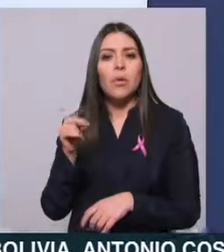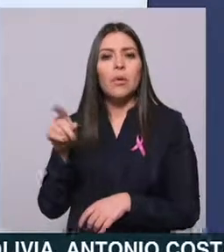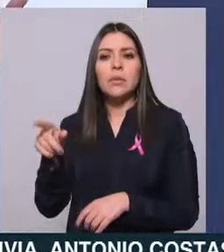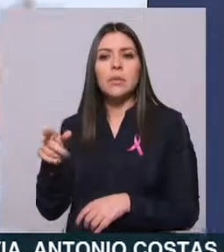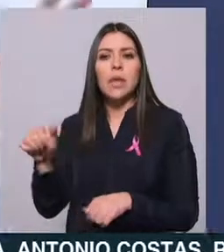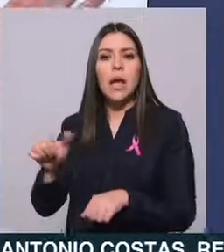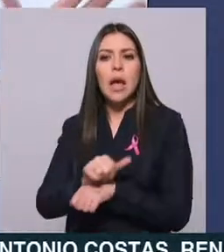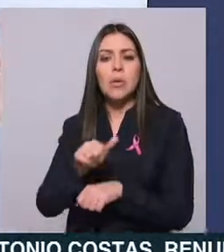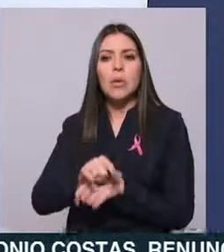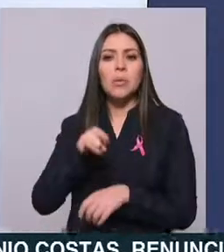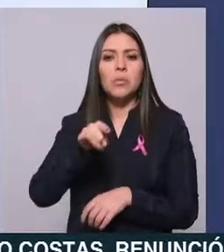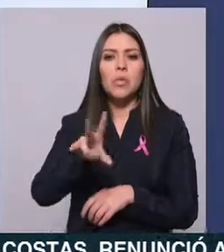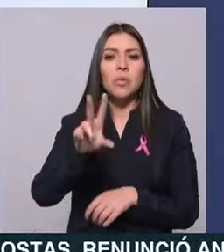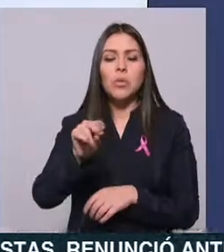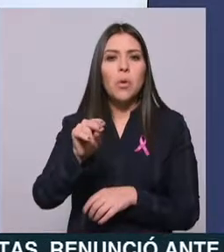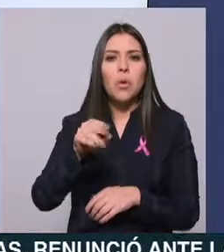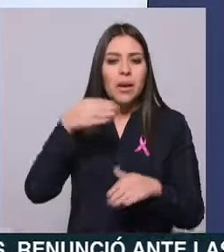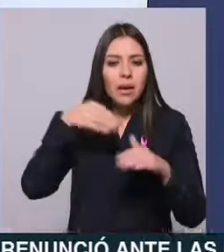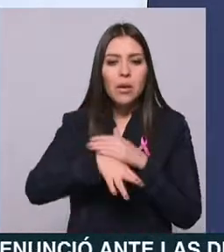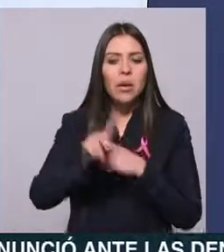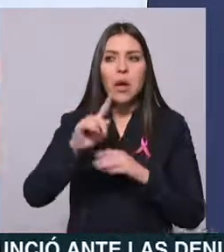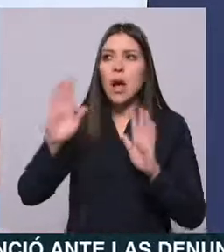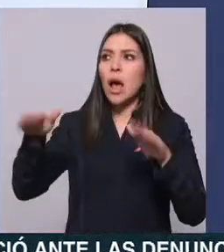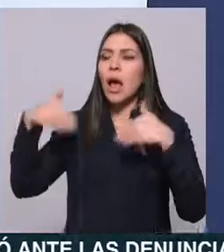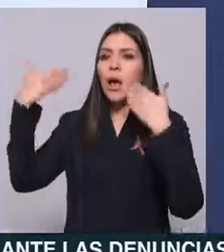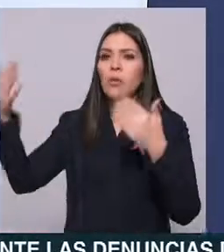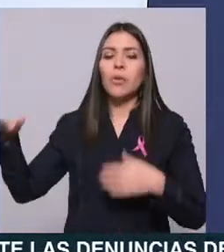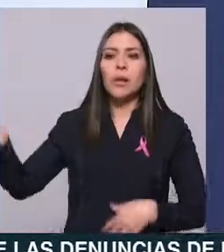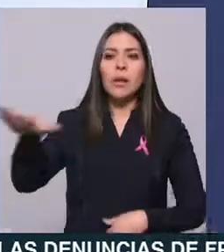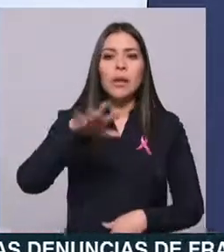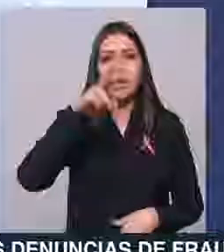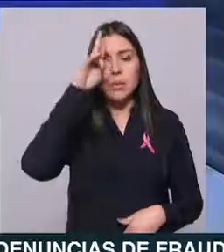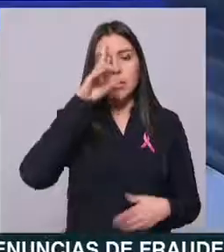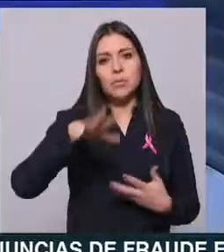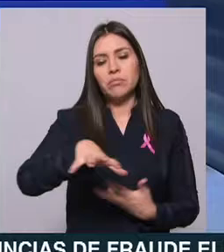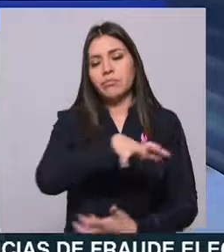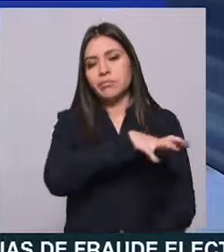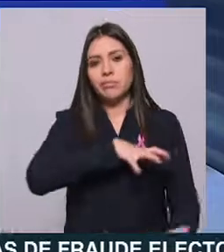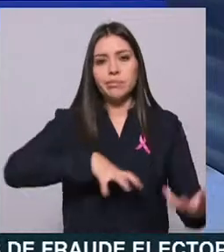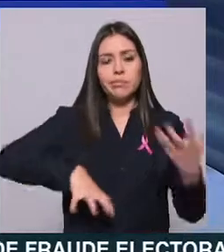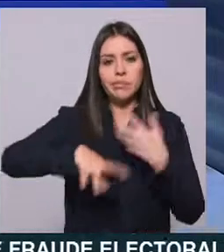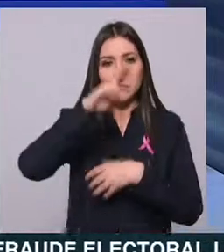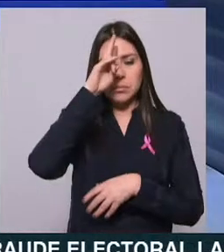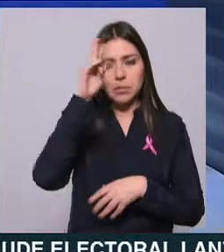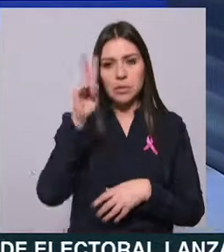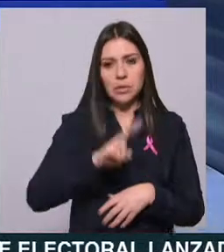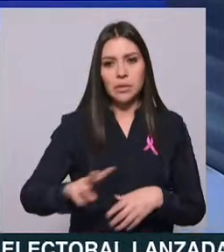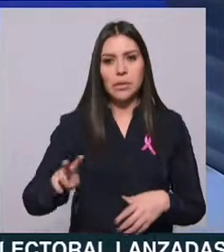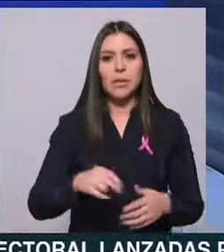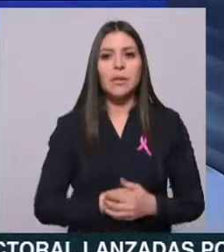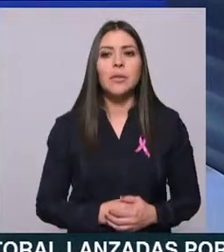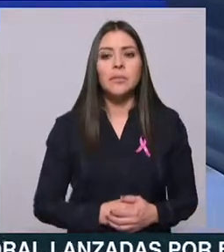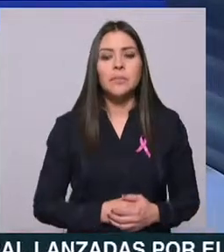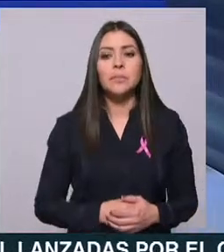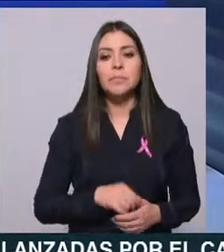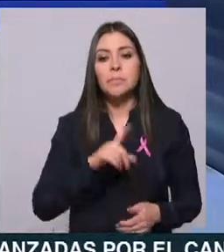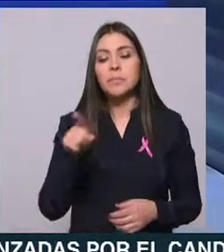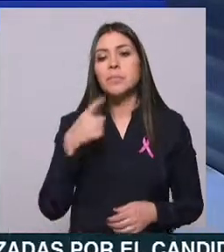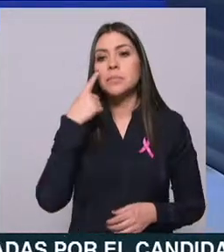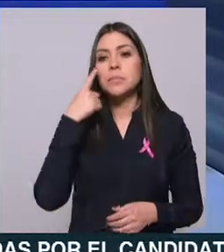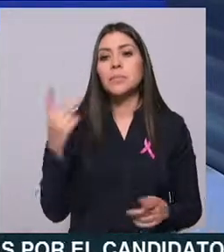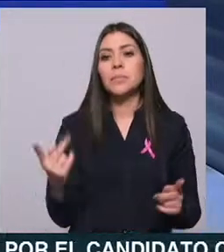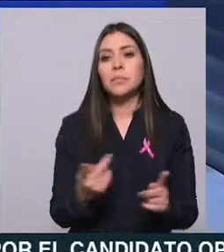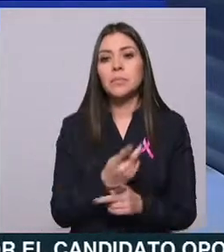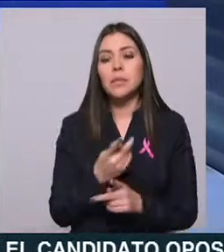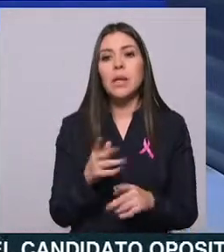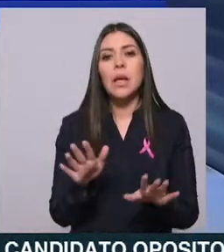paradero, se quedan en las calles aledañas y causan un tremendo caos. Y además todos los camiones que van a los mercados de la alcaldía, pues estaremos muy pendientes